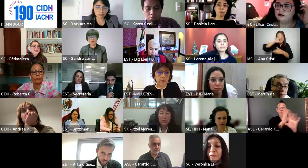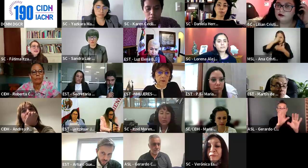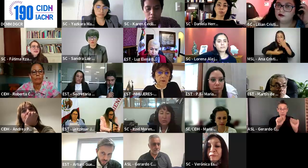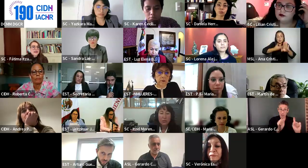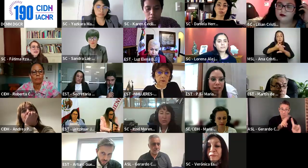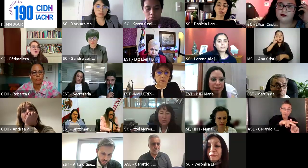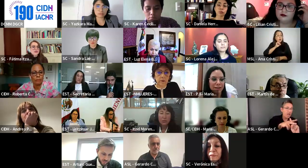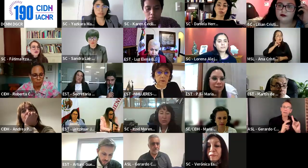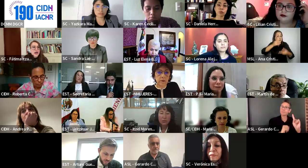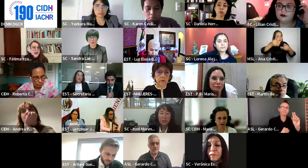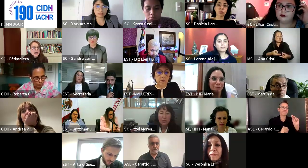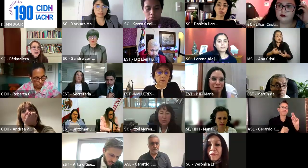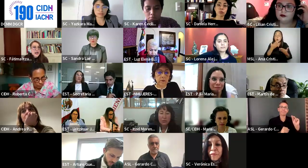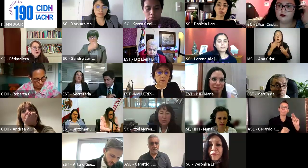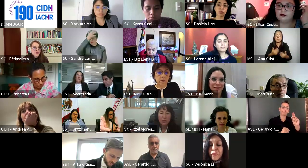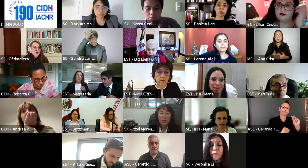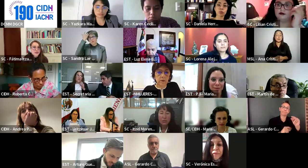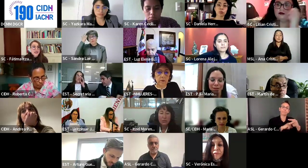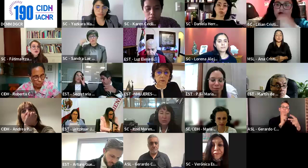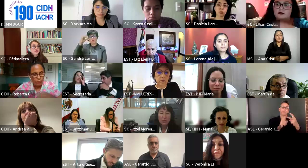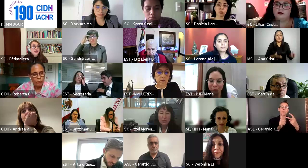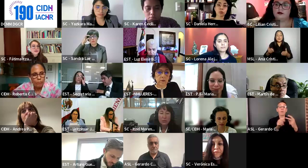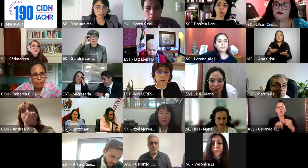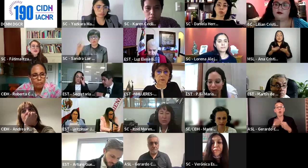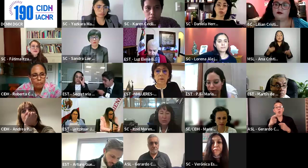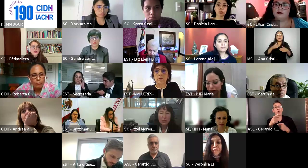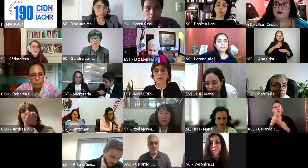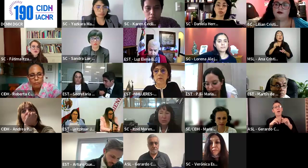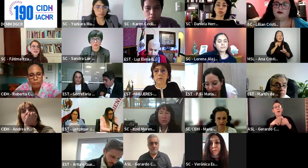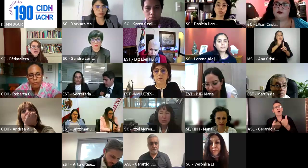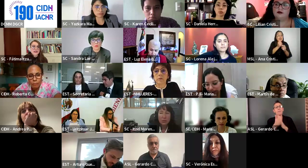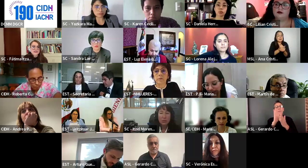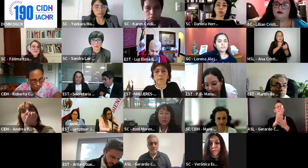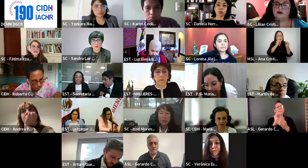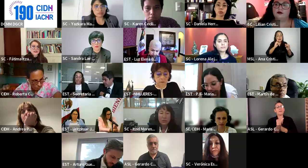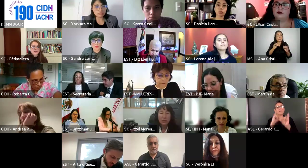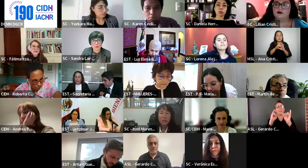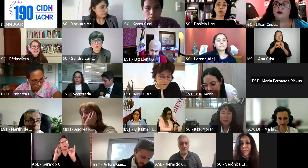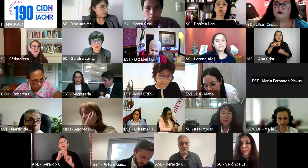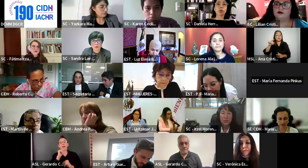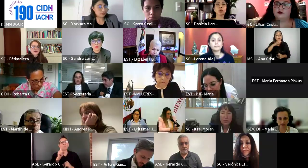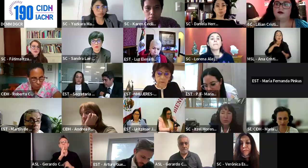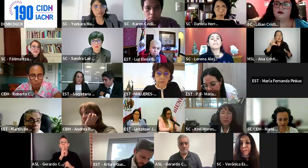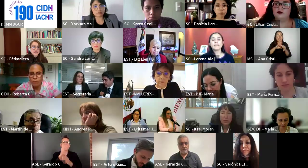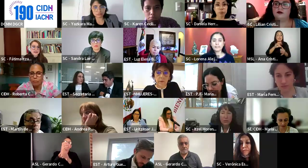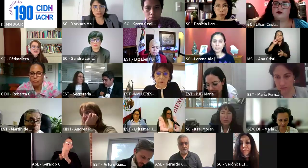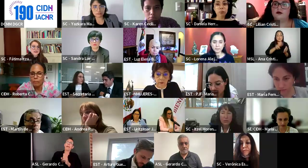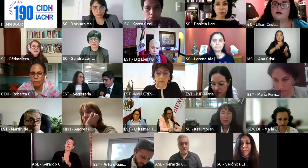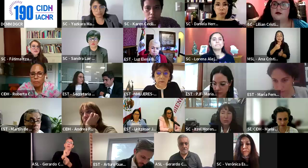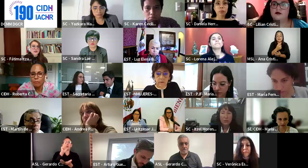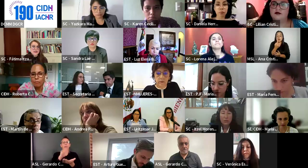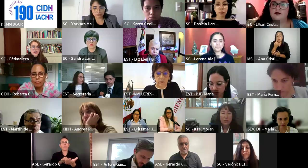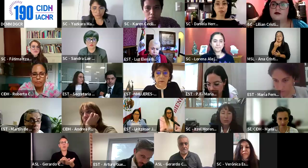otra parte, en cuanto a la autonomía, no solamente nos referimos a recibir 3.100 pesos